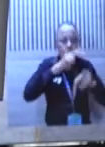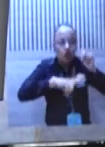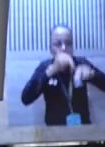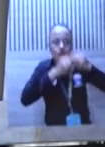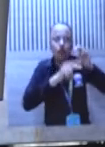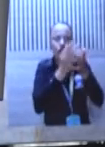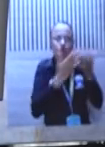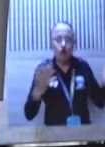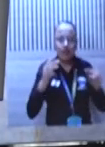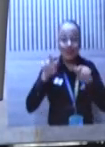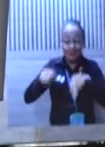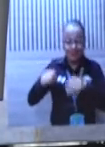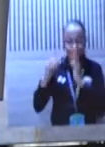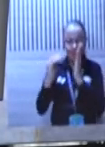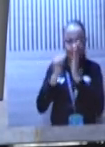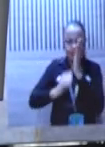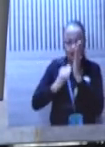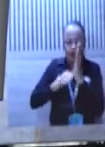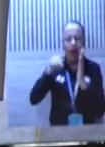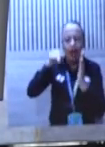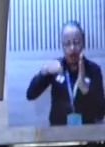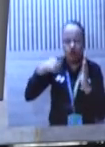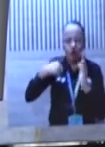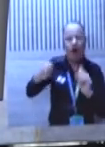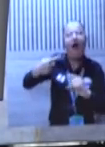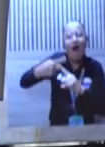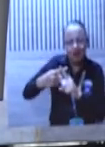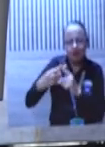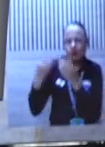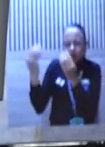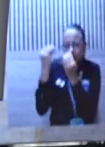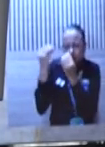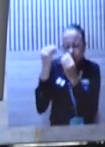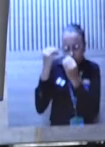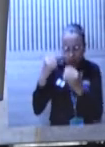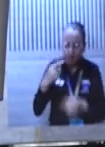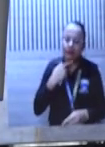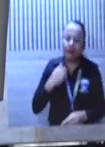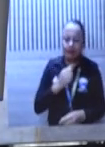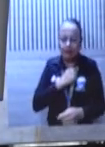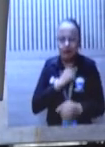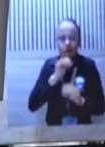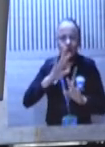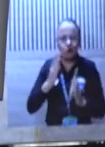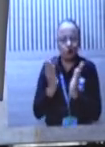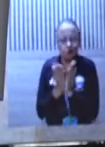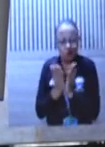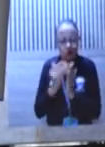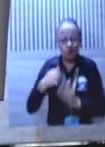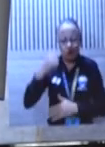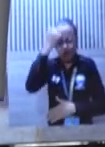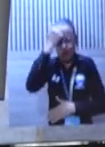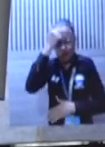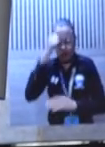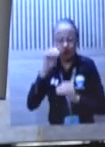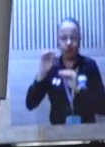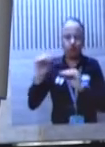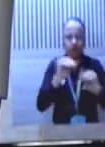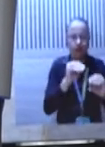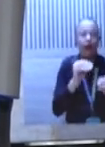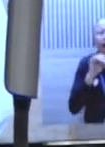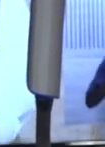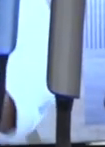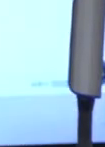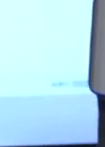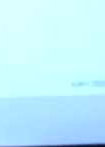mí me hizo maestro me hizo amar la educación y si nosotros no cuidamos los colegios donde se forman nuestros maestros que van a educar a nuestros hijos